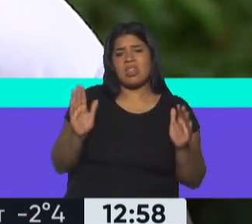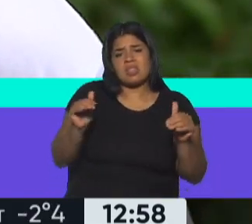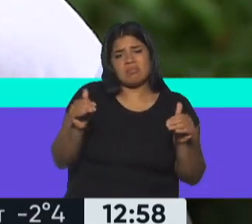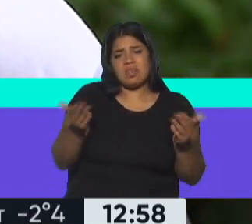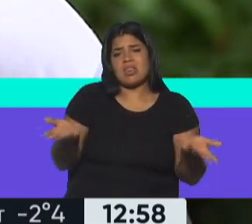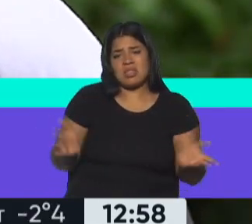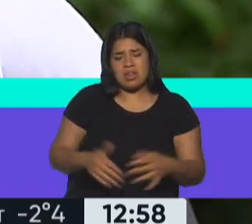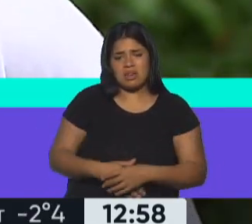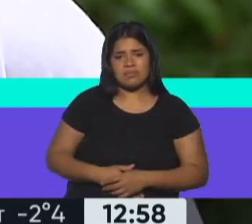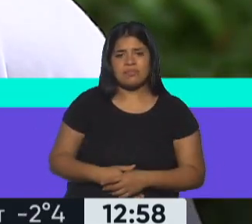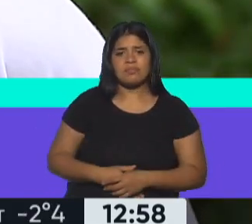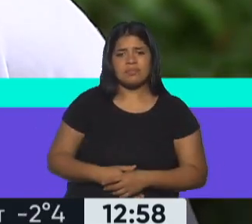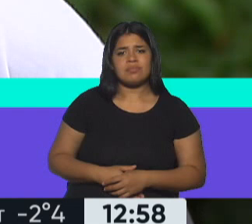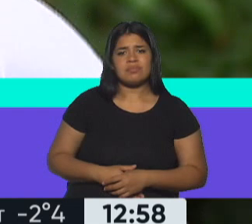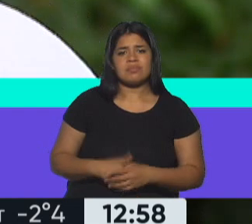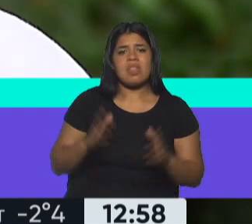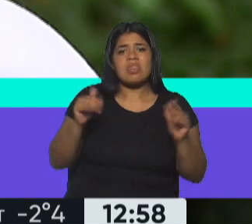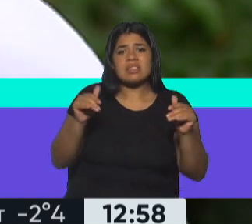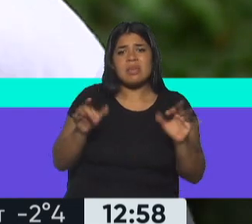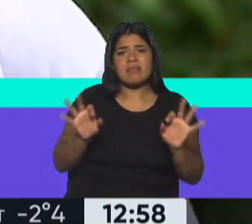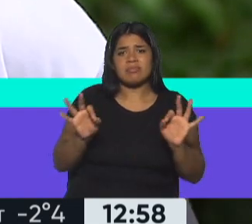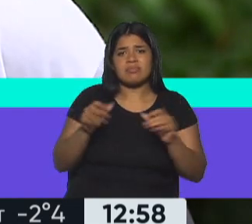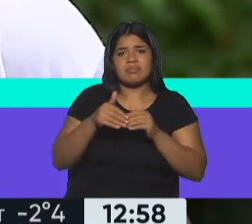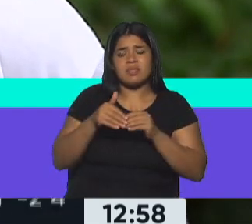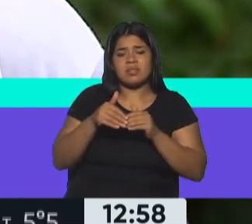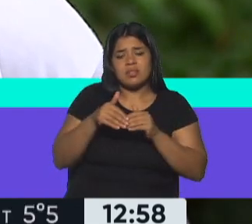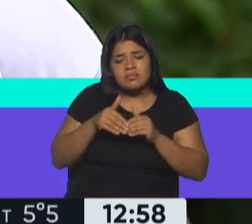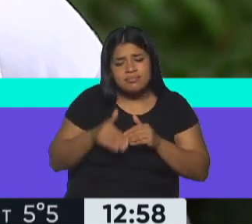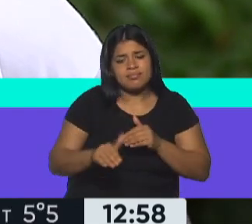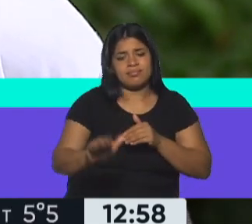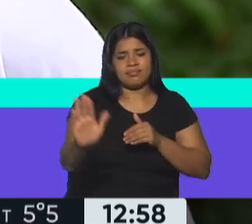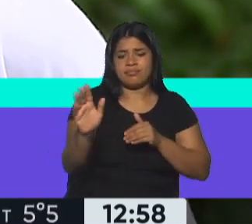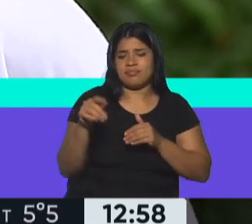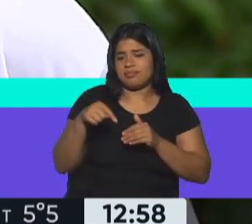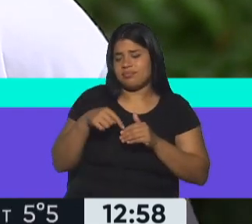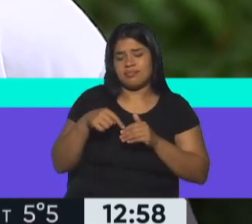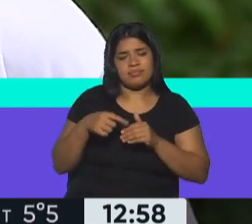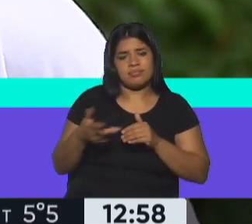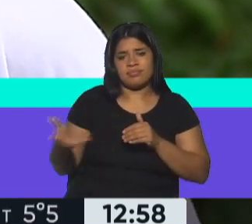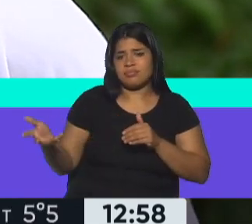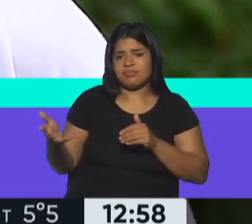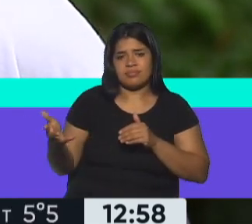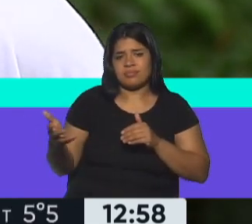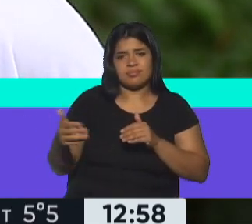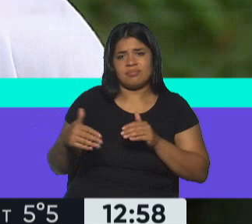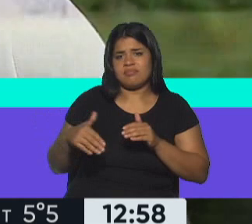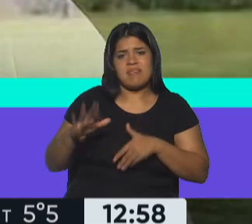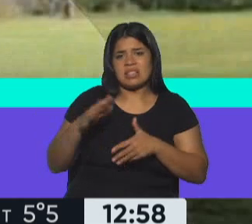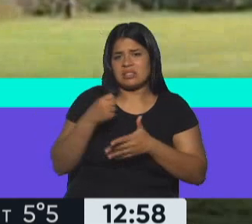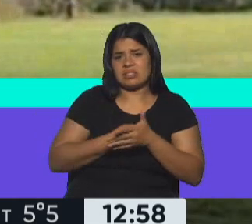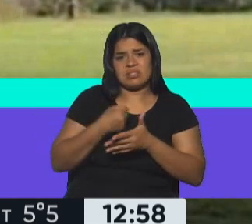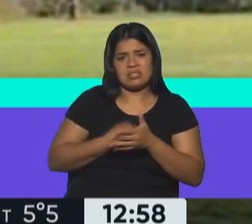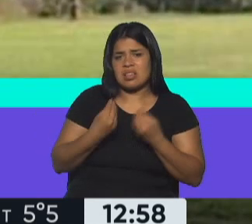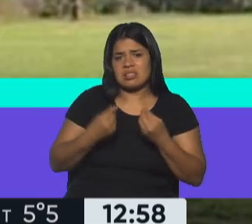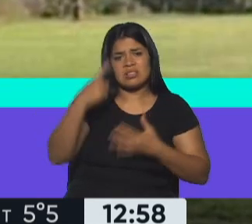ahí arrancamos la otra que va a ser la que más vamos a darle que la de justicia por el mismo